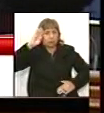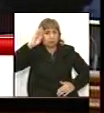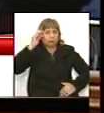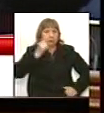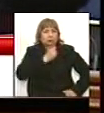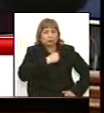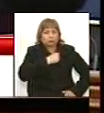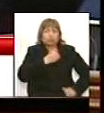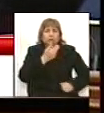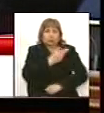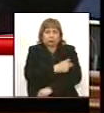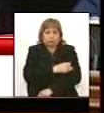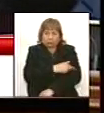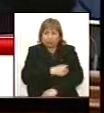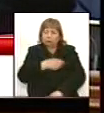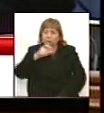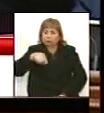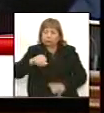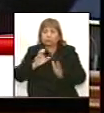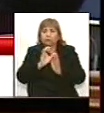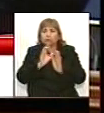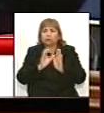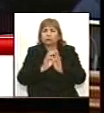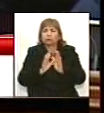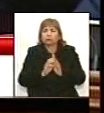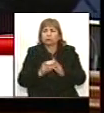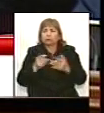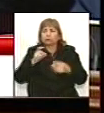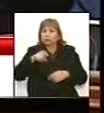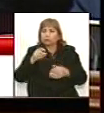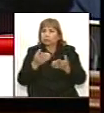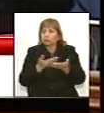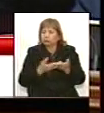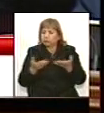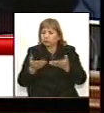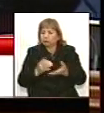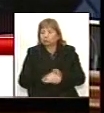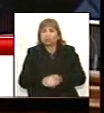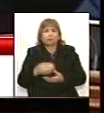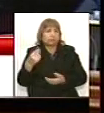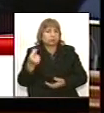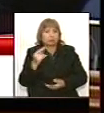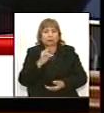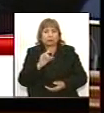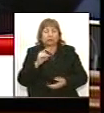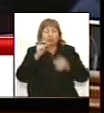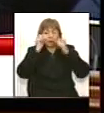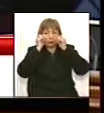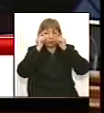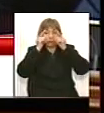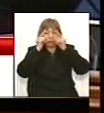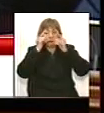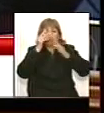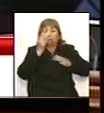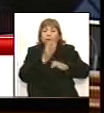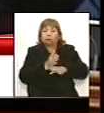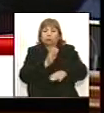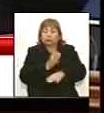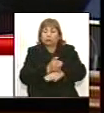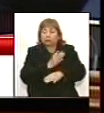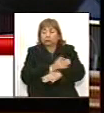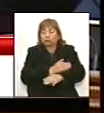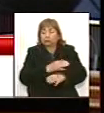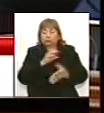que constituye un derecho constitucionalmente protegido, que requiere atención y protección inmediata y que tiene impacto en mejorar la seguridad